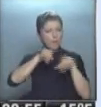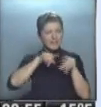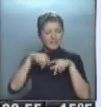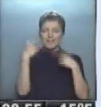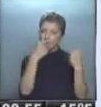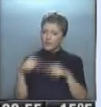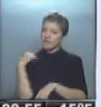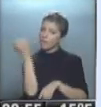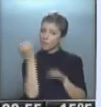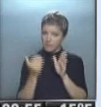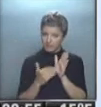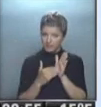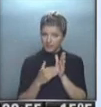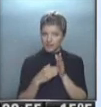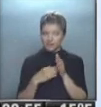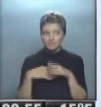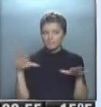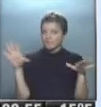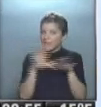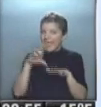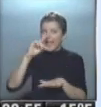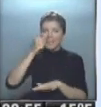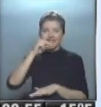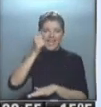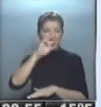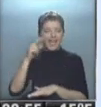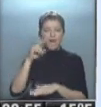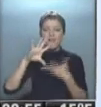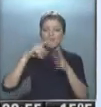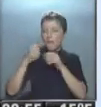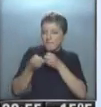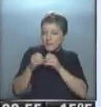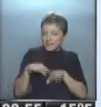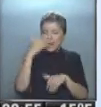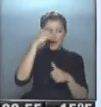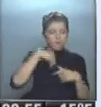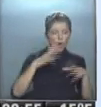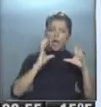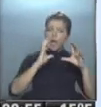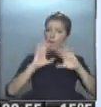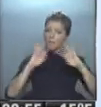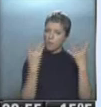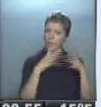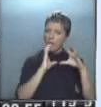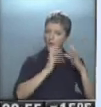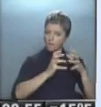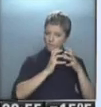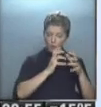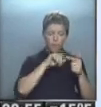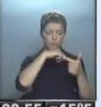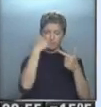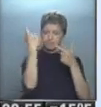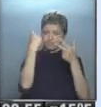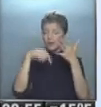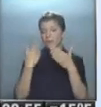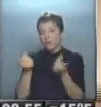internacionales y el Dakar va a ser el punto de partida, y luego serán los mundiales, el Mundial de Fútbol. Entonces, la verdad, para